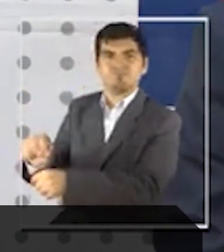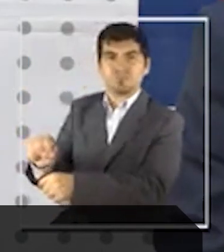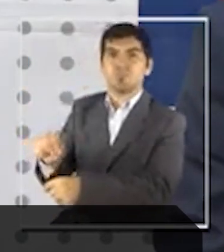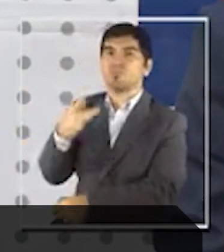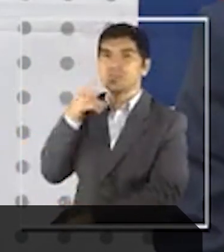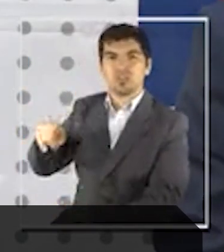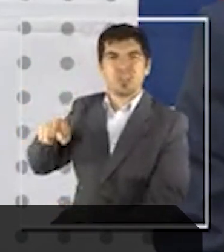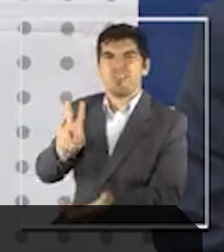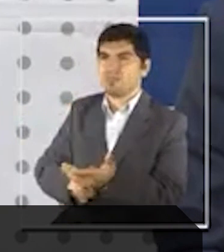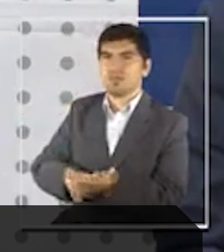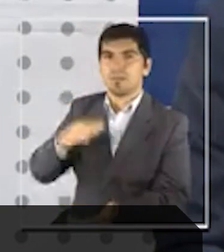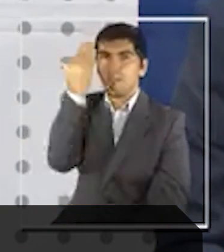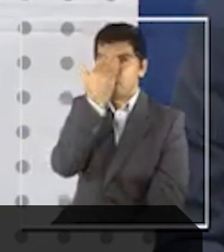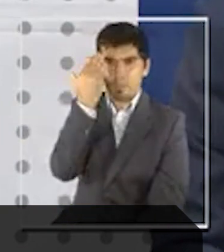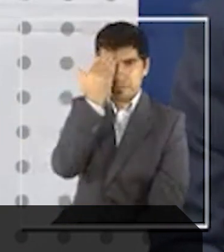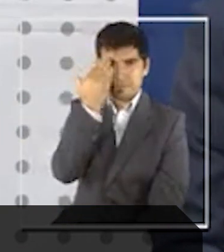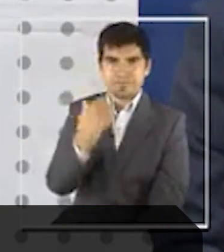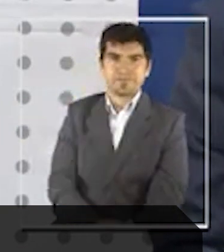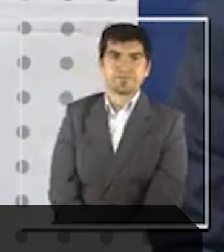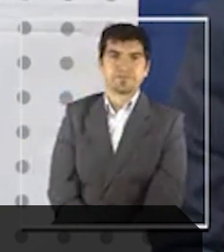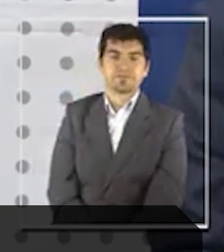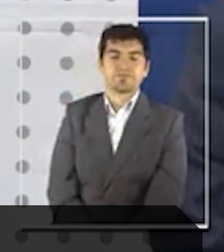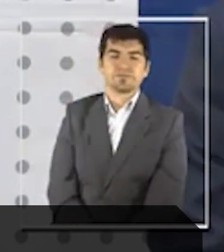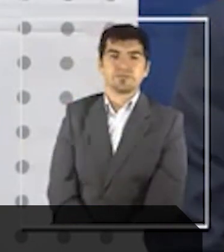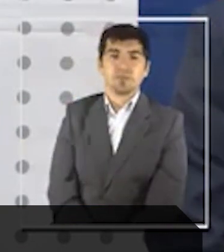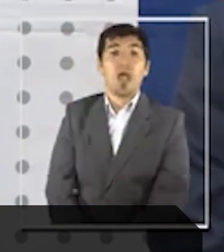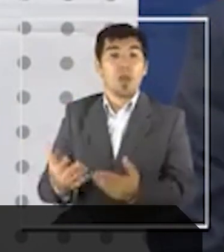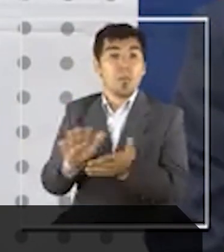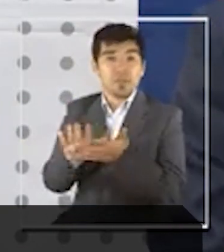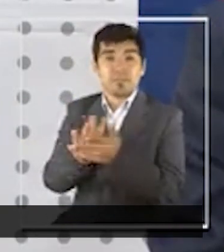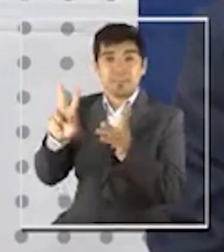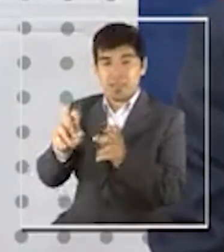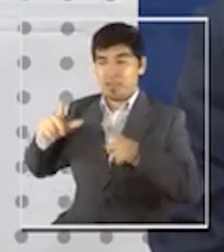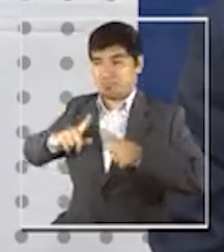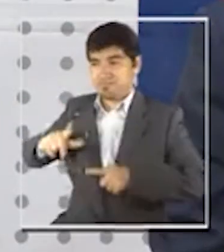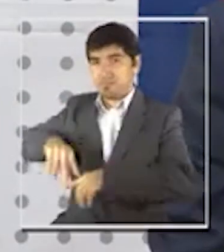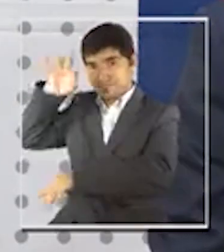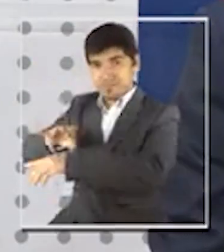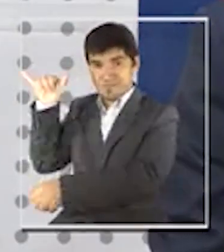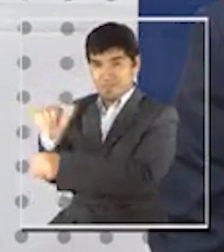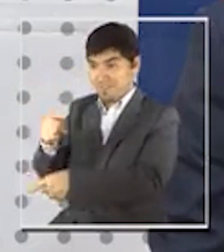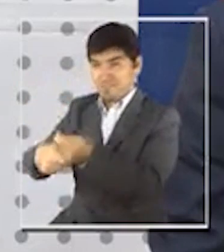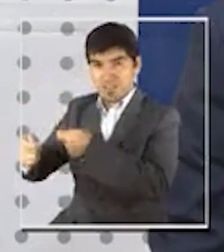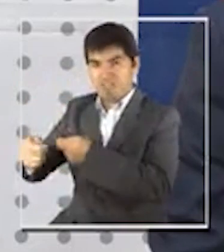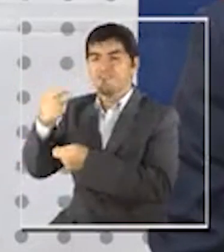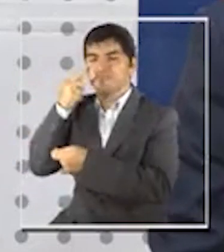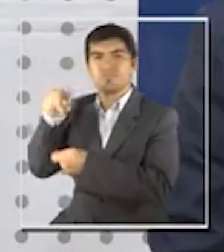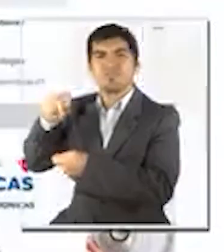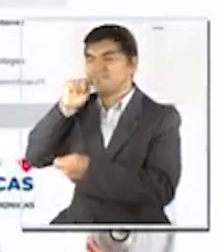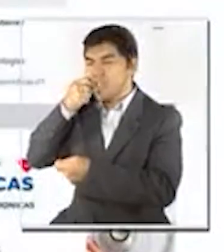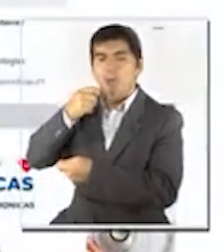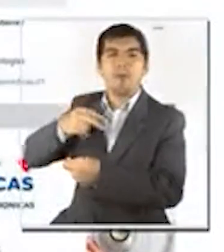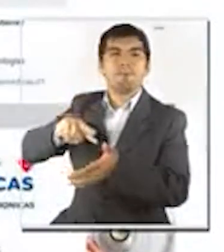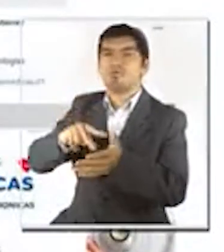preocupante en términos de la venta de licencias médicas hemos visto que un problema sumamente